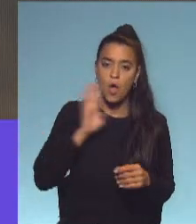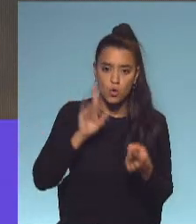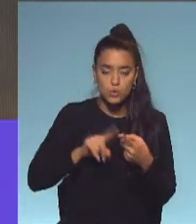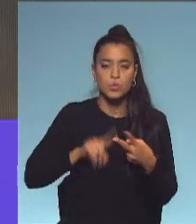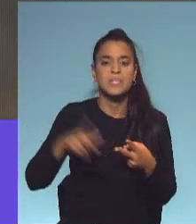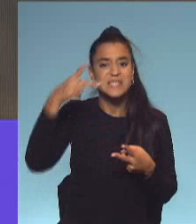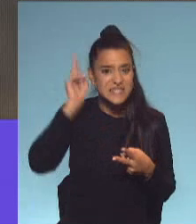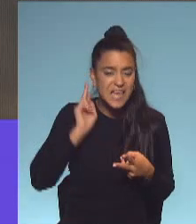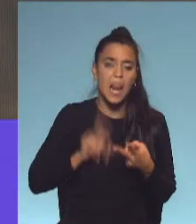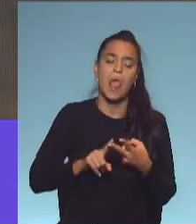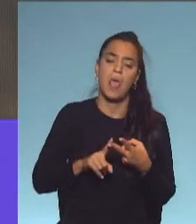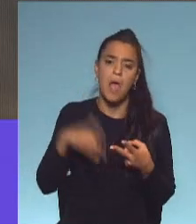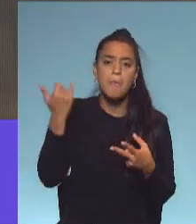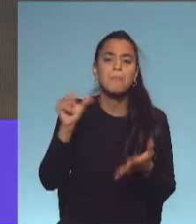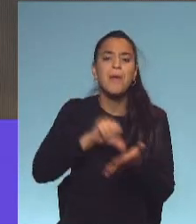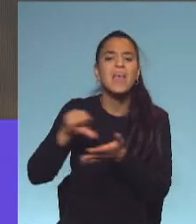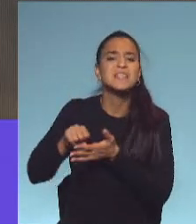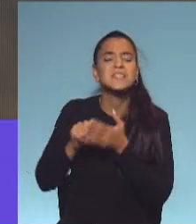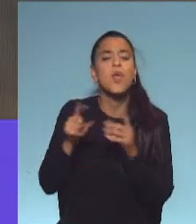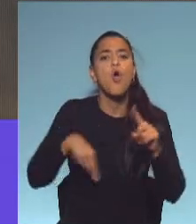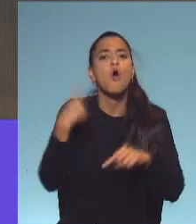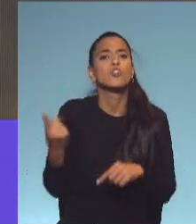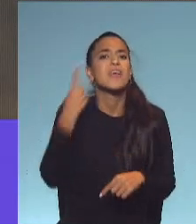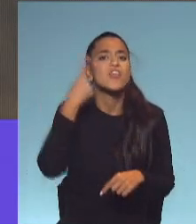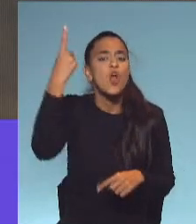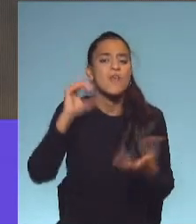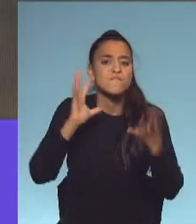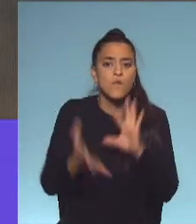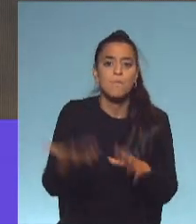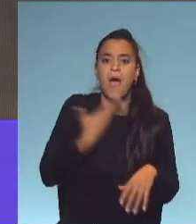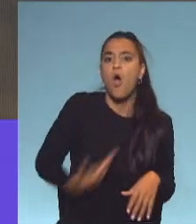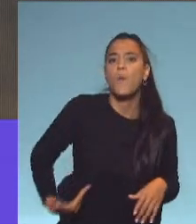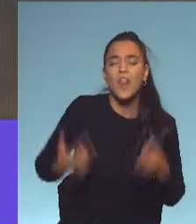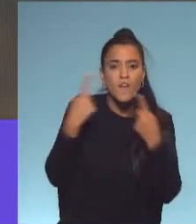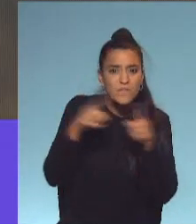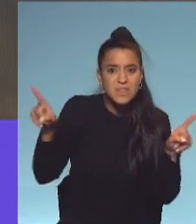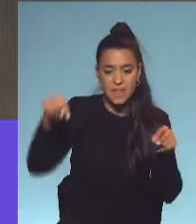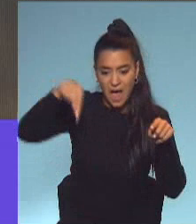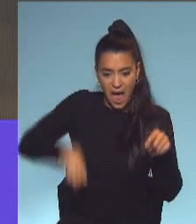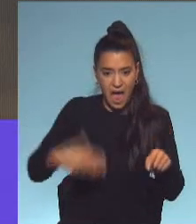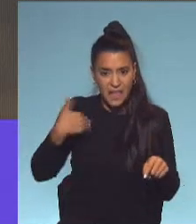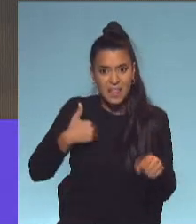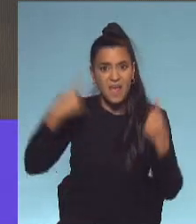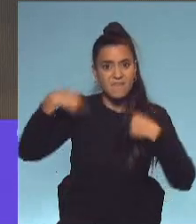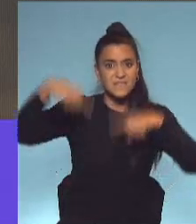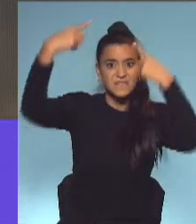Unidos, Chile, países con otras ideologías, digamos, de quienes gobiernan, distintas